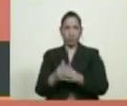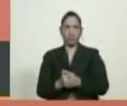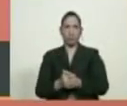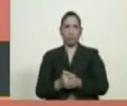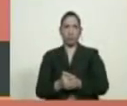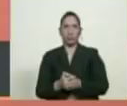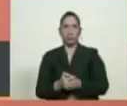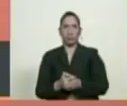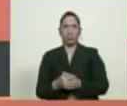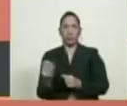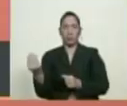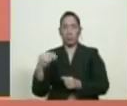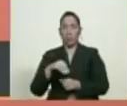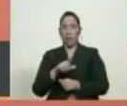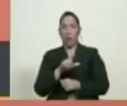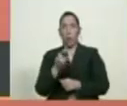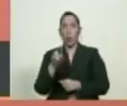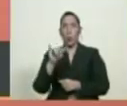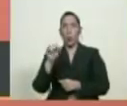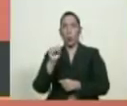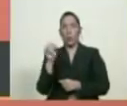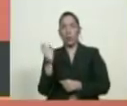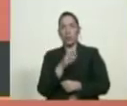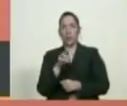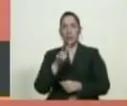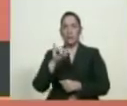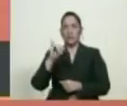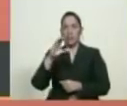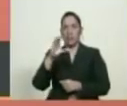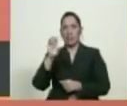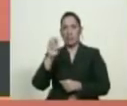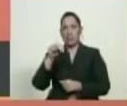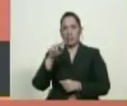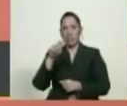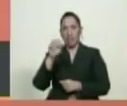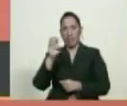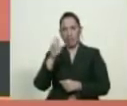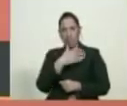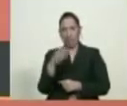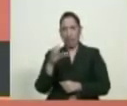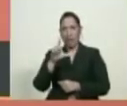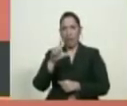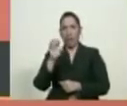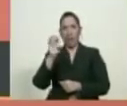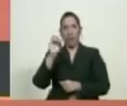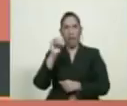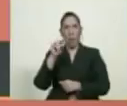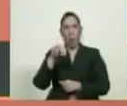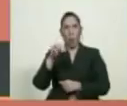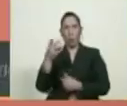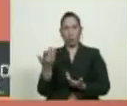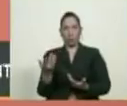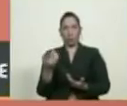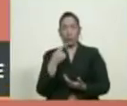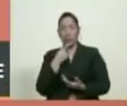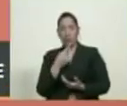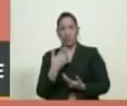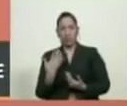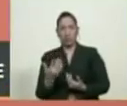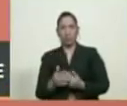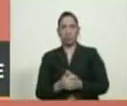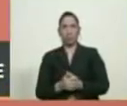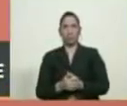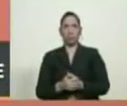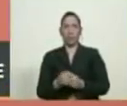Luis Vicente León, después lo hayan acribillado los guerrilleros del Twitter que viven en Miami, lo que él dice es sensato. El